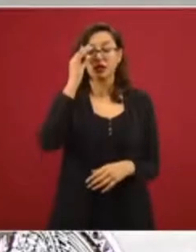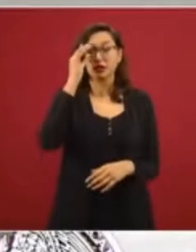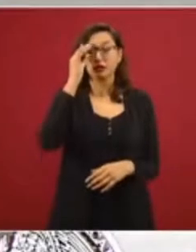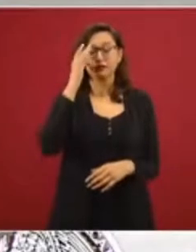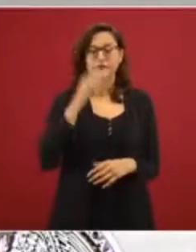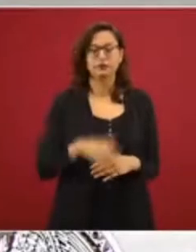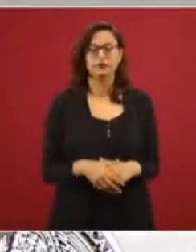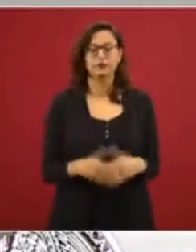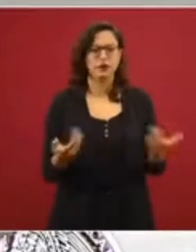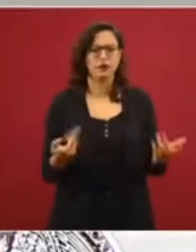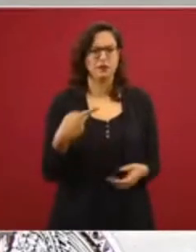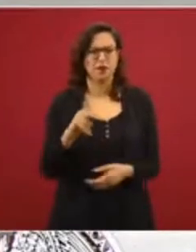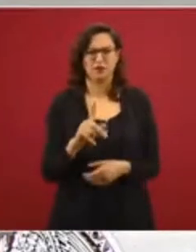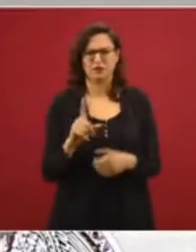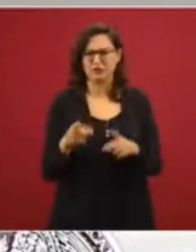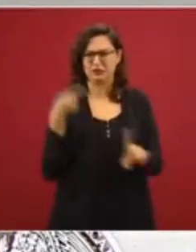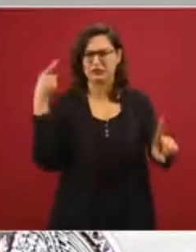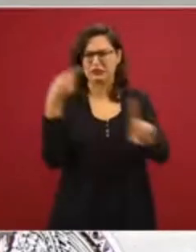pandemia que presenta